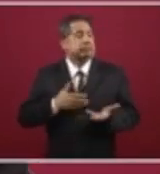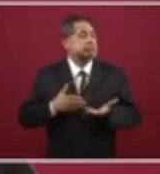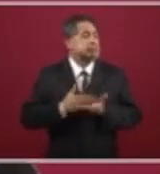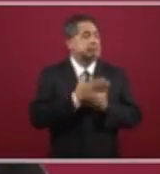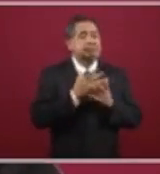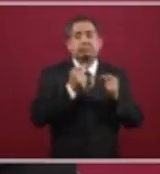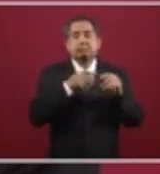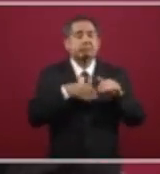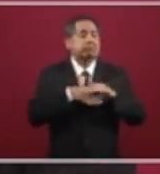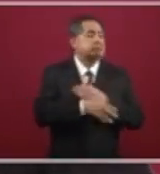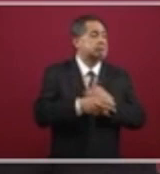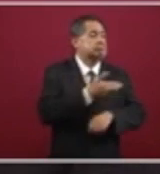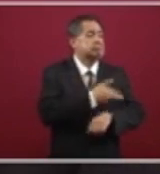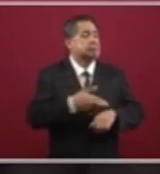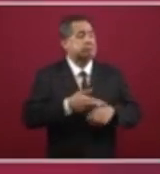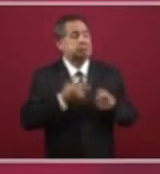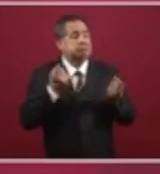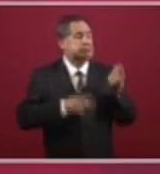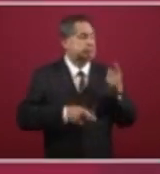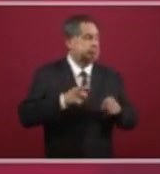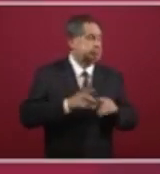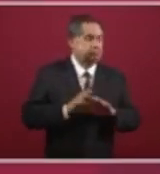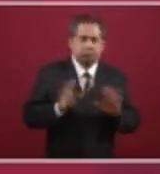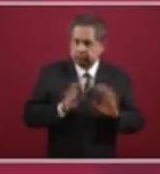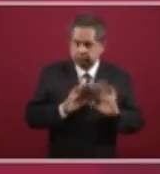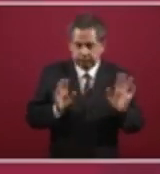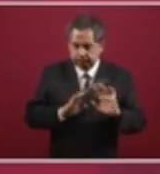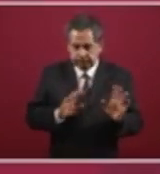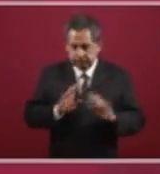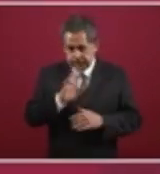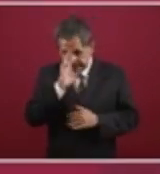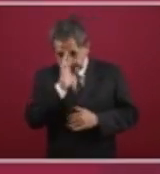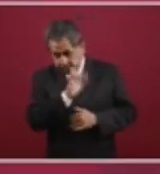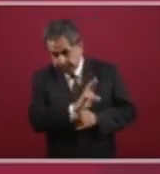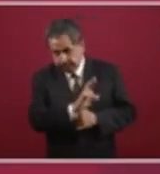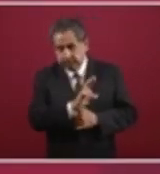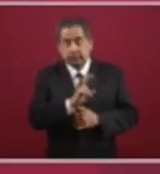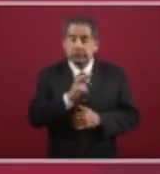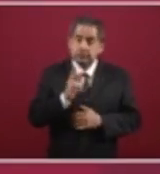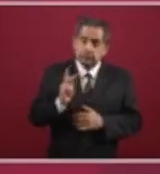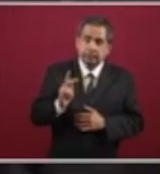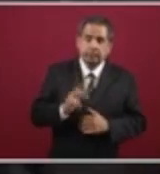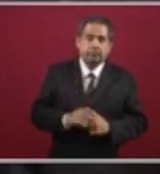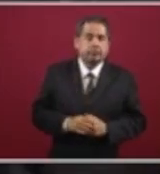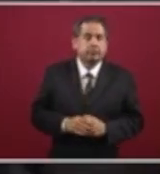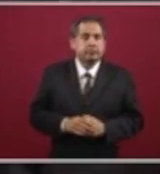entrometiéndome en lo que corresponde al Poder Legislativo, pero